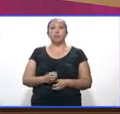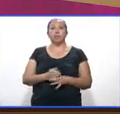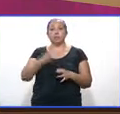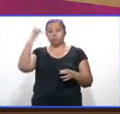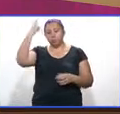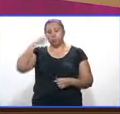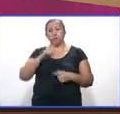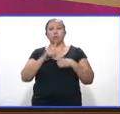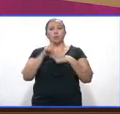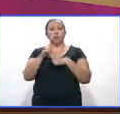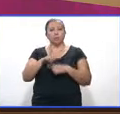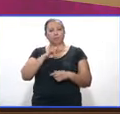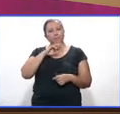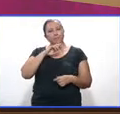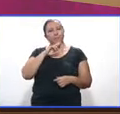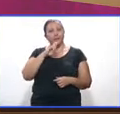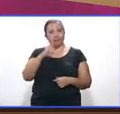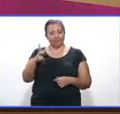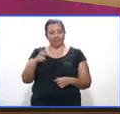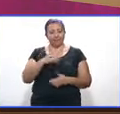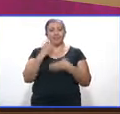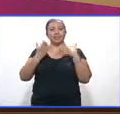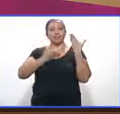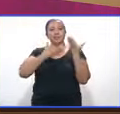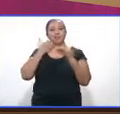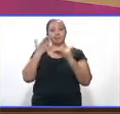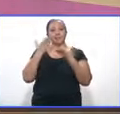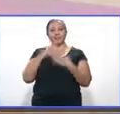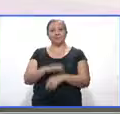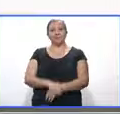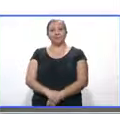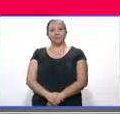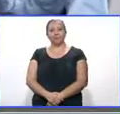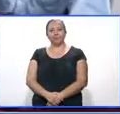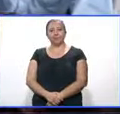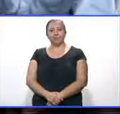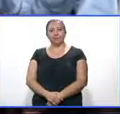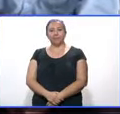para continuar mejorando este servicio.